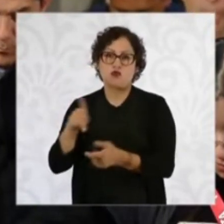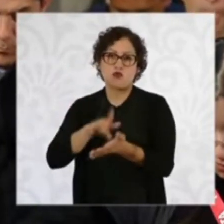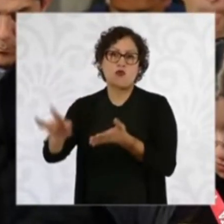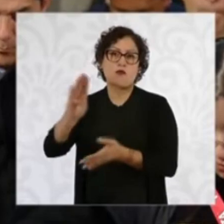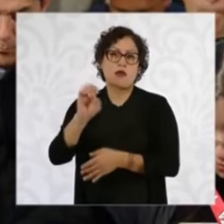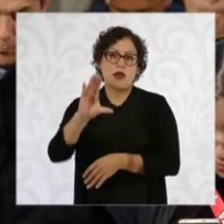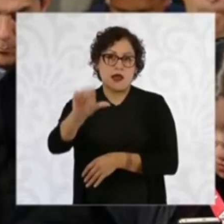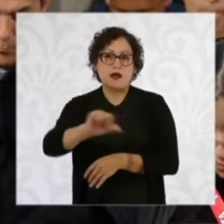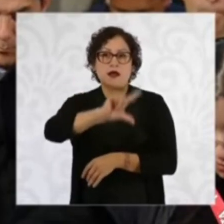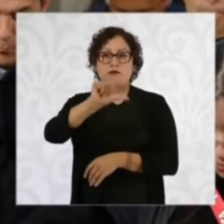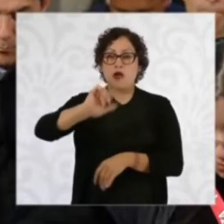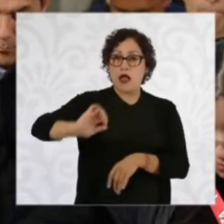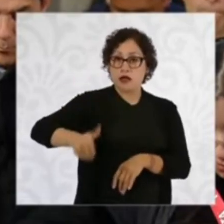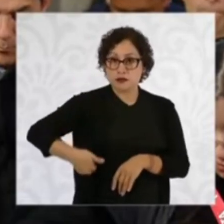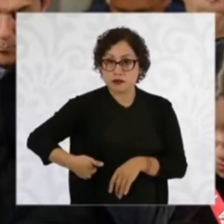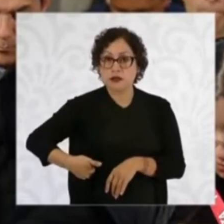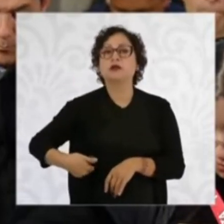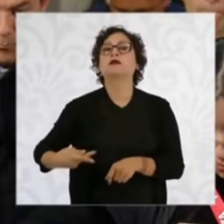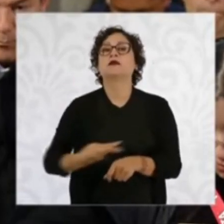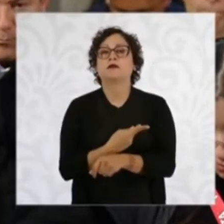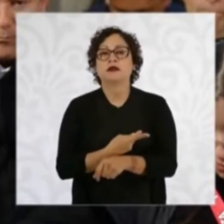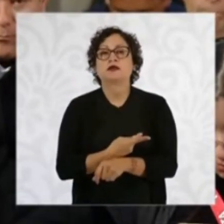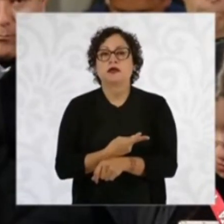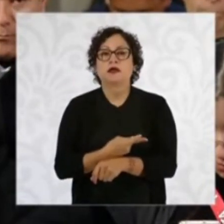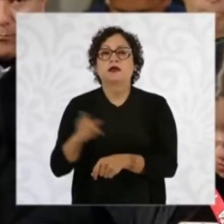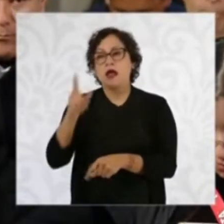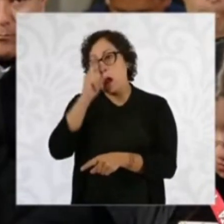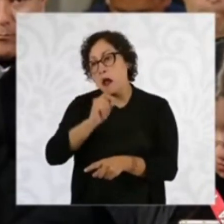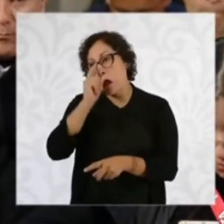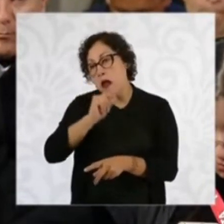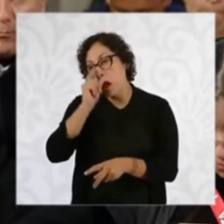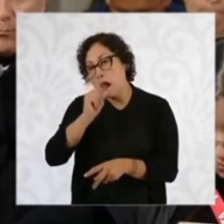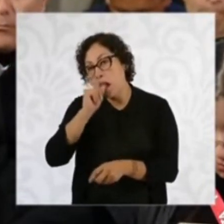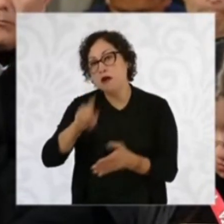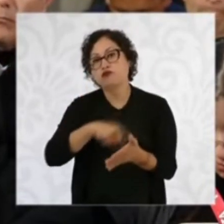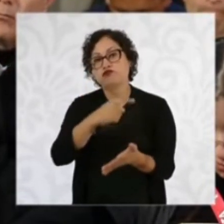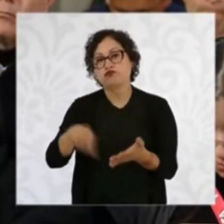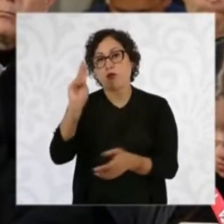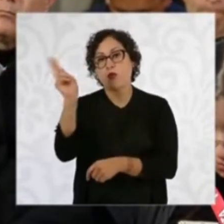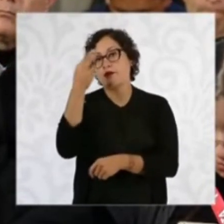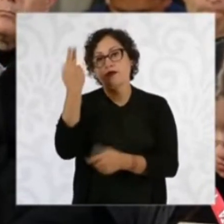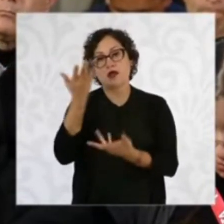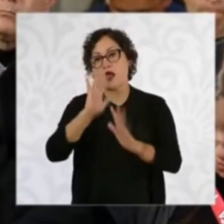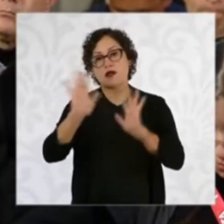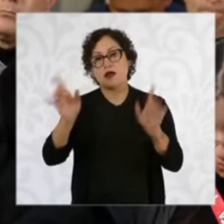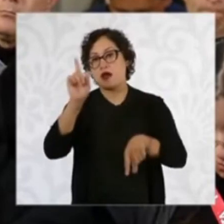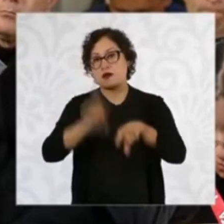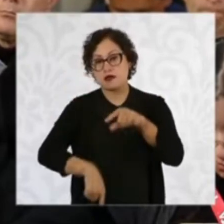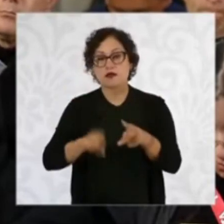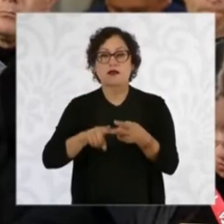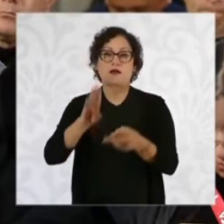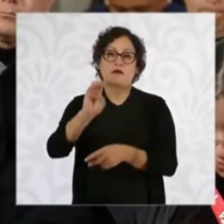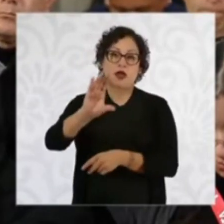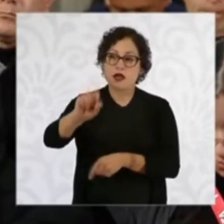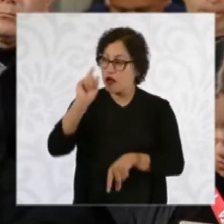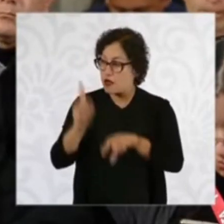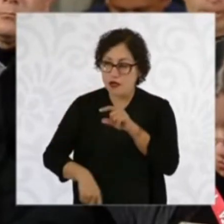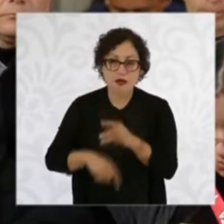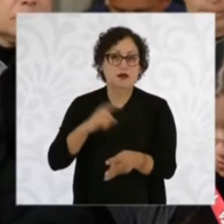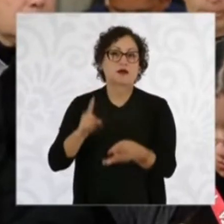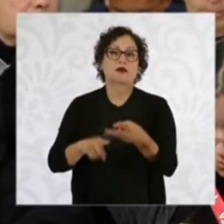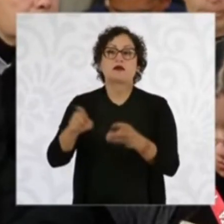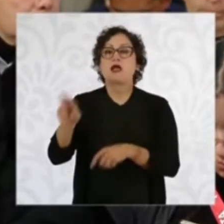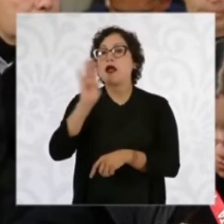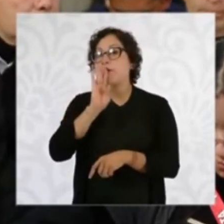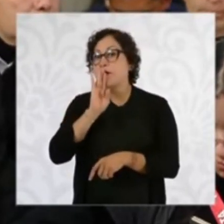beca, a partir del accidente pues con las faltas, prácticamente ya causó baja, por lo mismo la beca. La mamá depende de la estudiante,